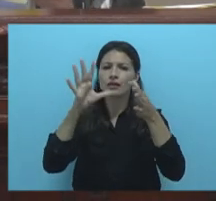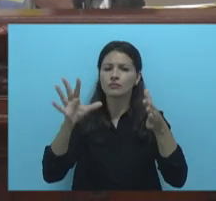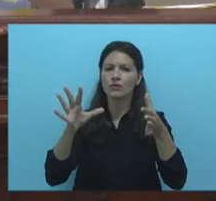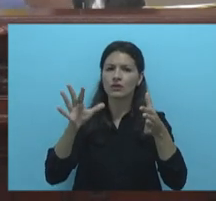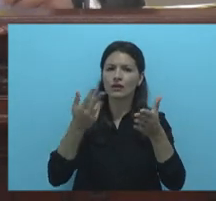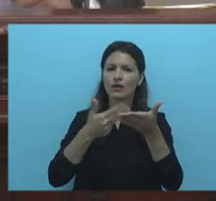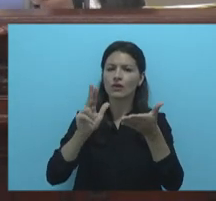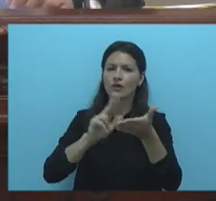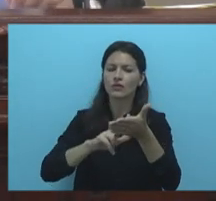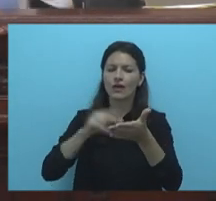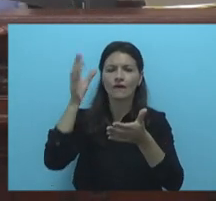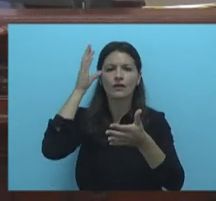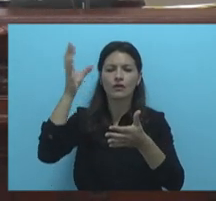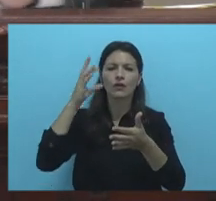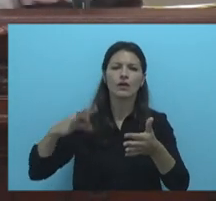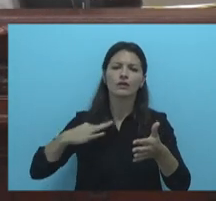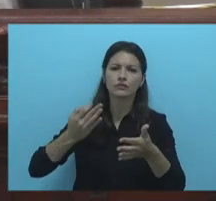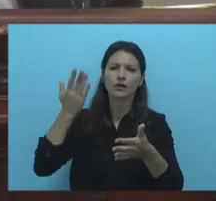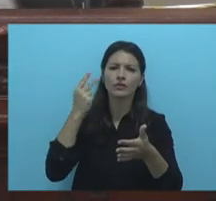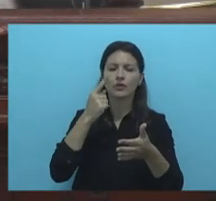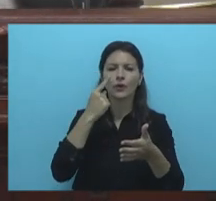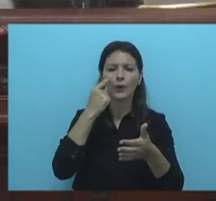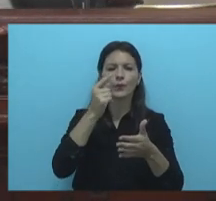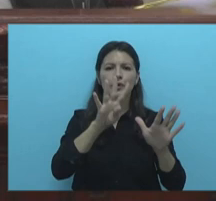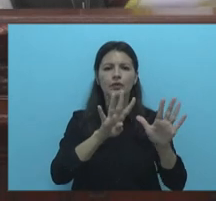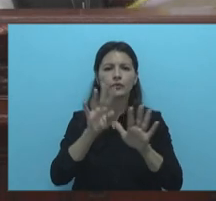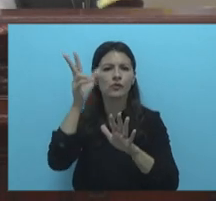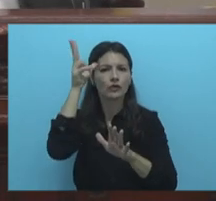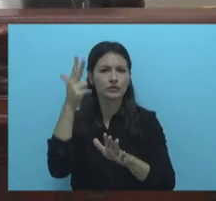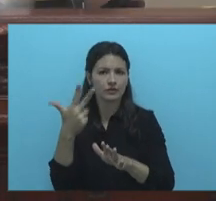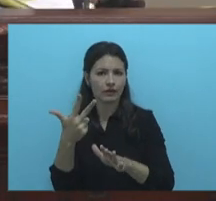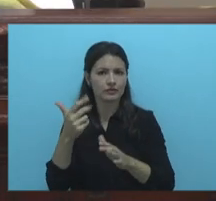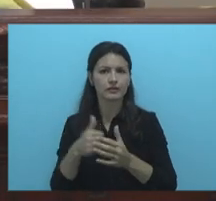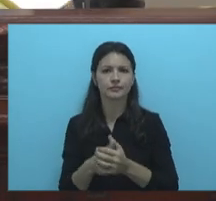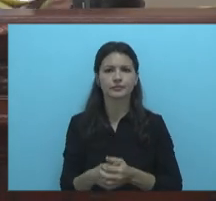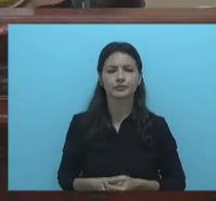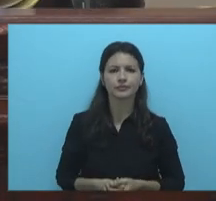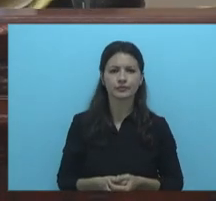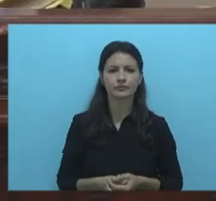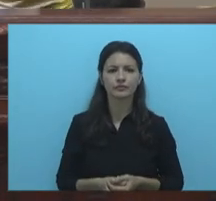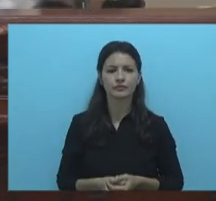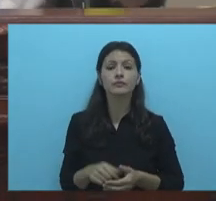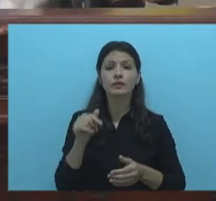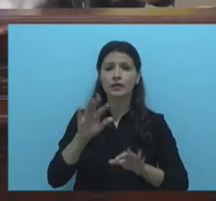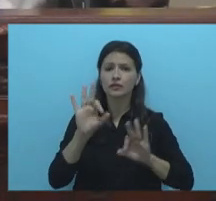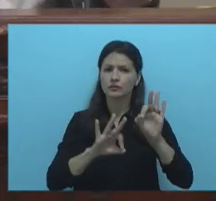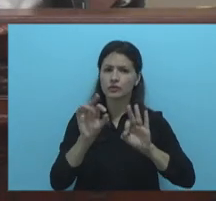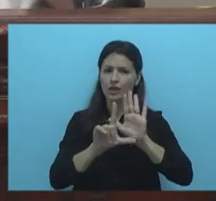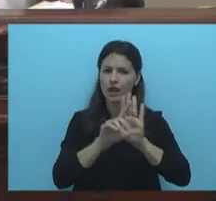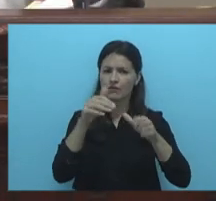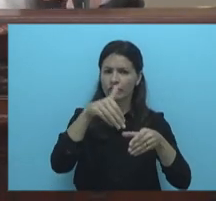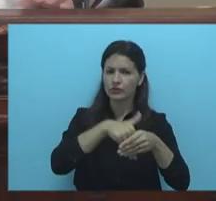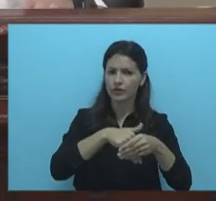de diciembre de 1983. Voy a poner a consideración el tratamiento sobre tablas del proyecto de ley. A